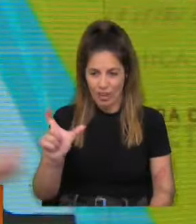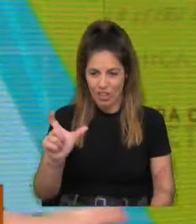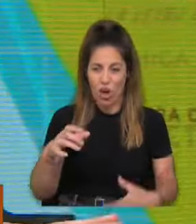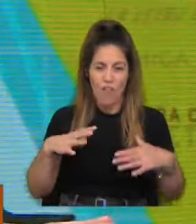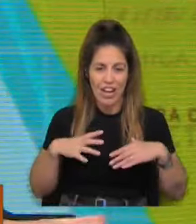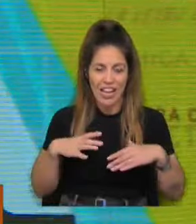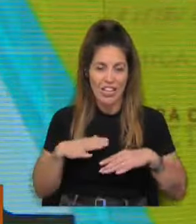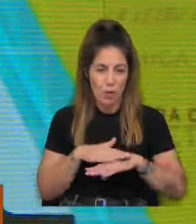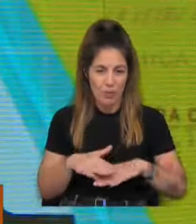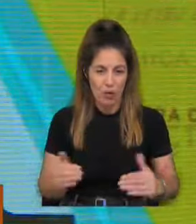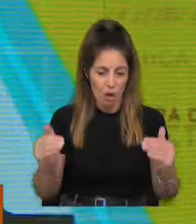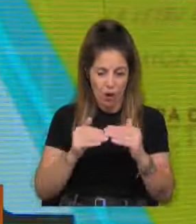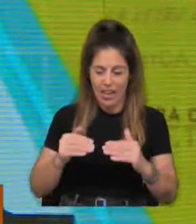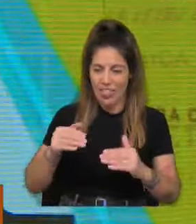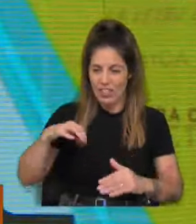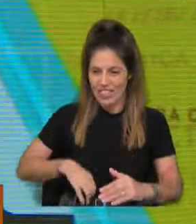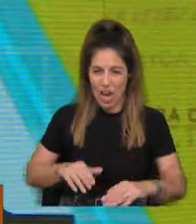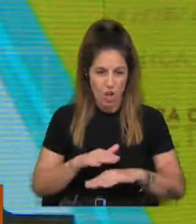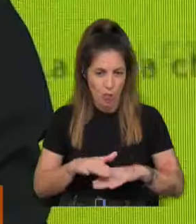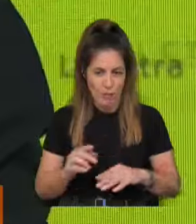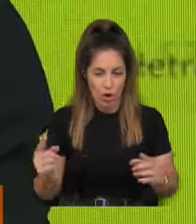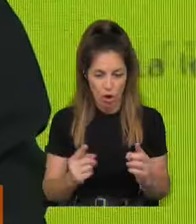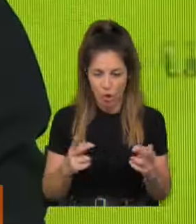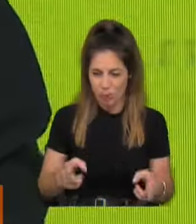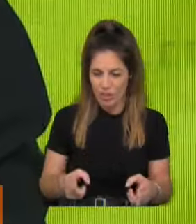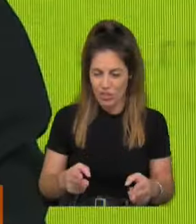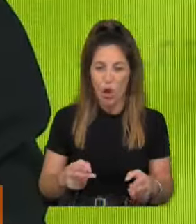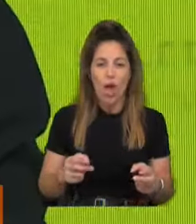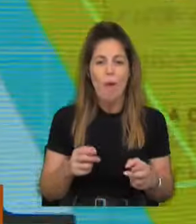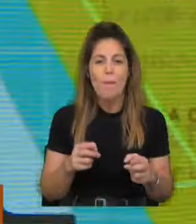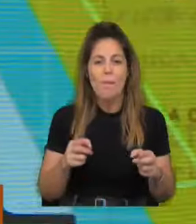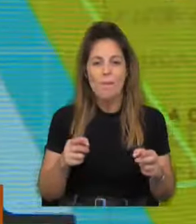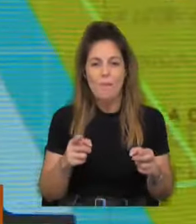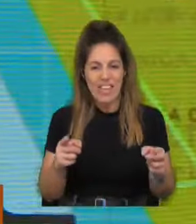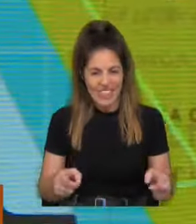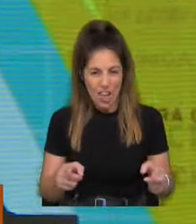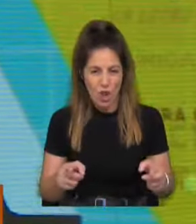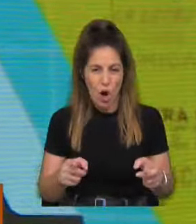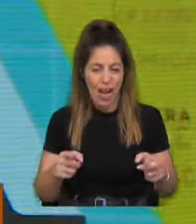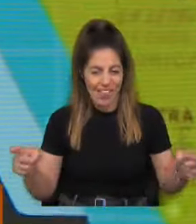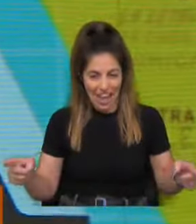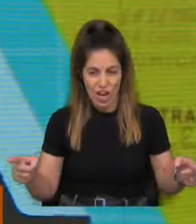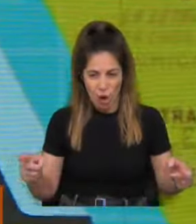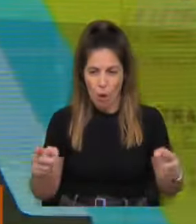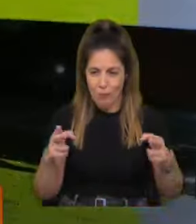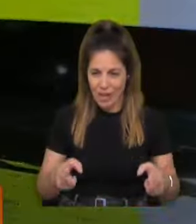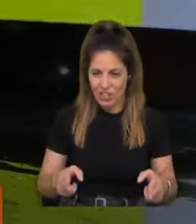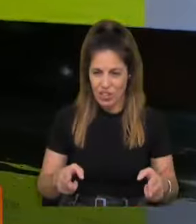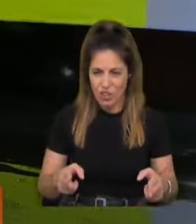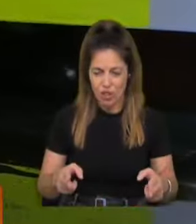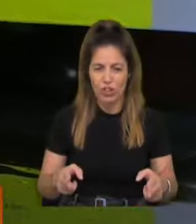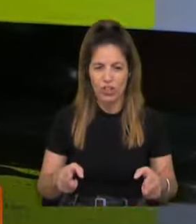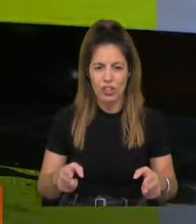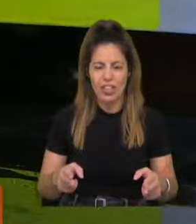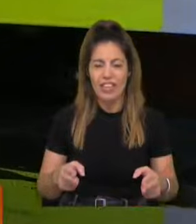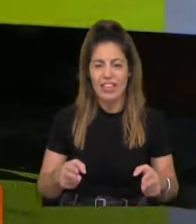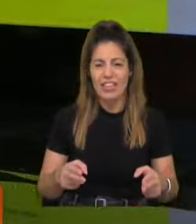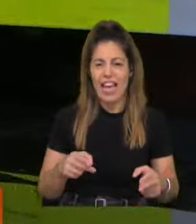igualada con el salario mínimo en el corto plazo eso es lo que en el mediano y largo plazo la subida de 60 de la vuelta a bajar de 65